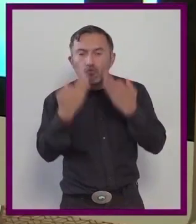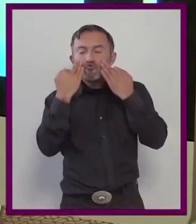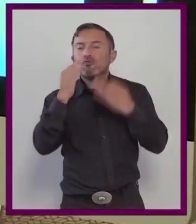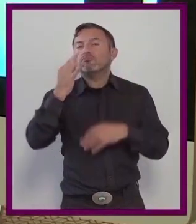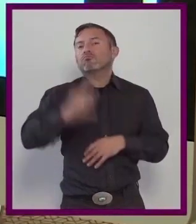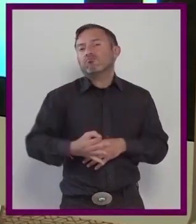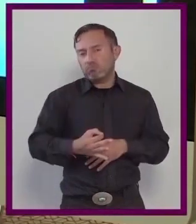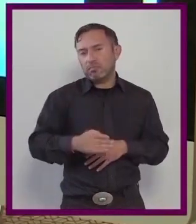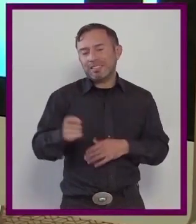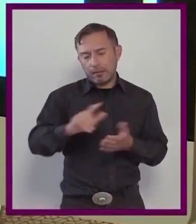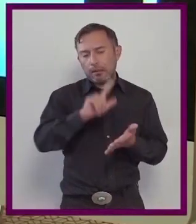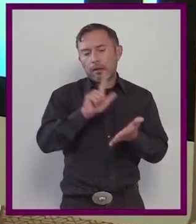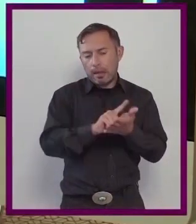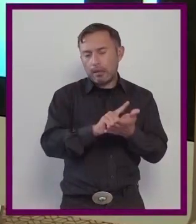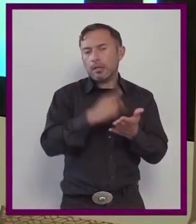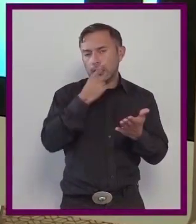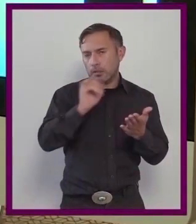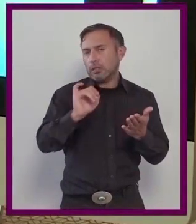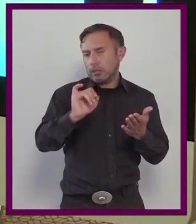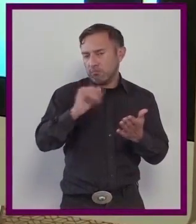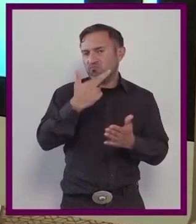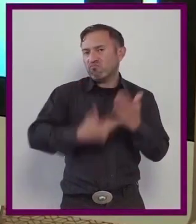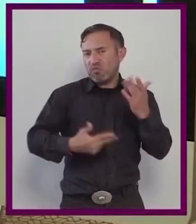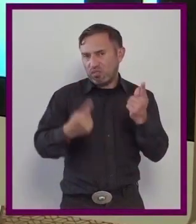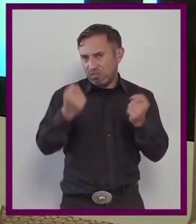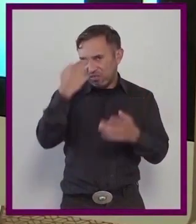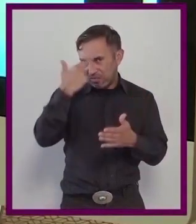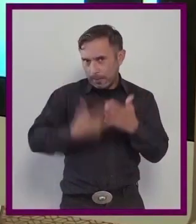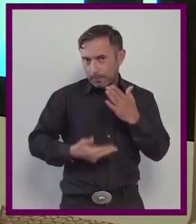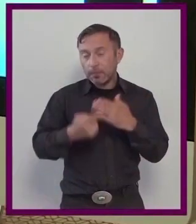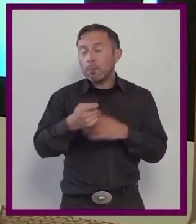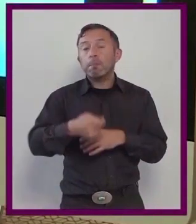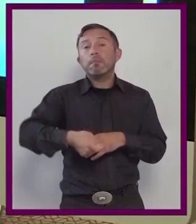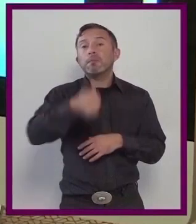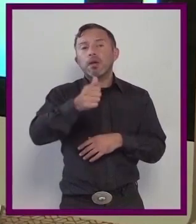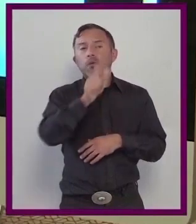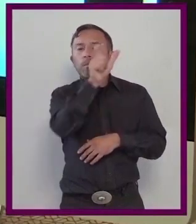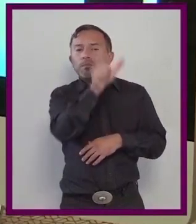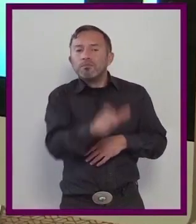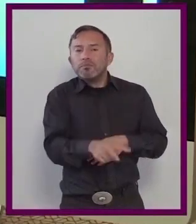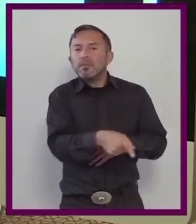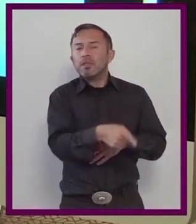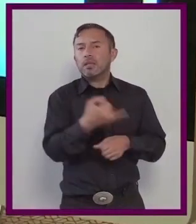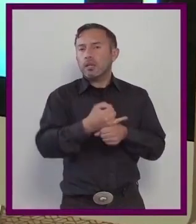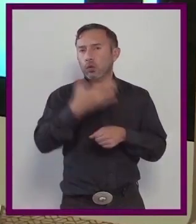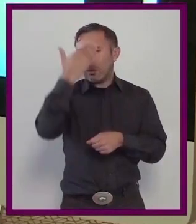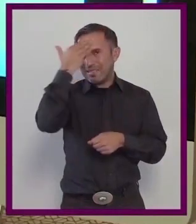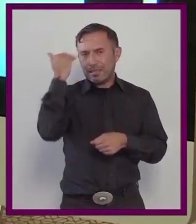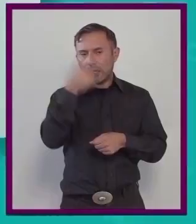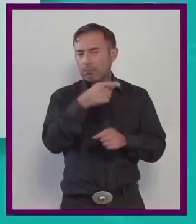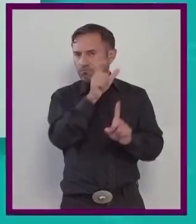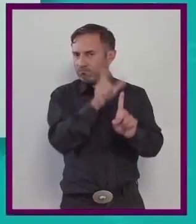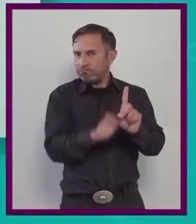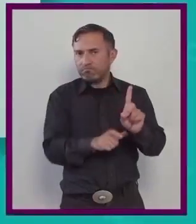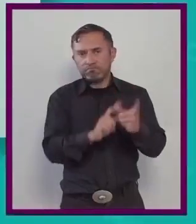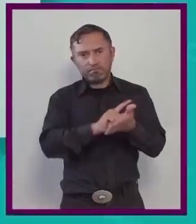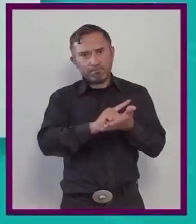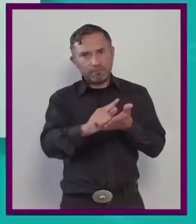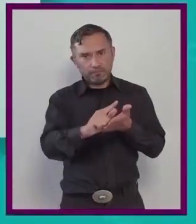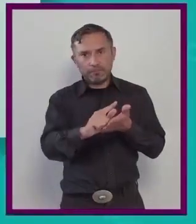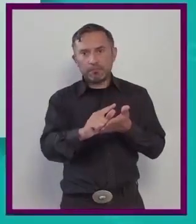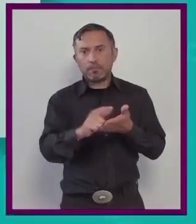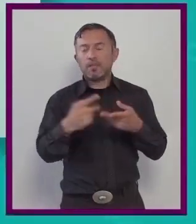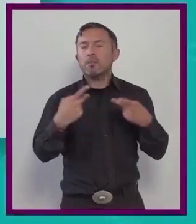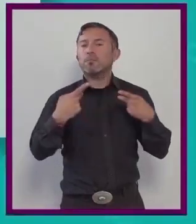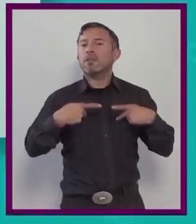ha participado en la comisión de un hecho que la ley señala como delito. Eso básicamente es la presunción de inocencia, que